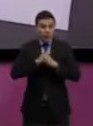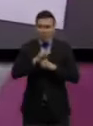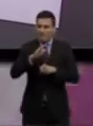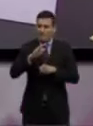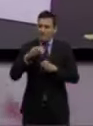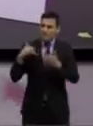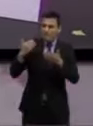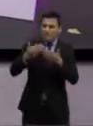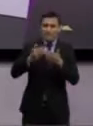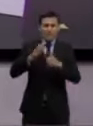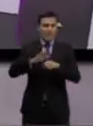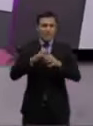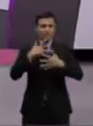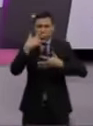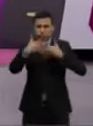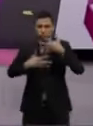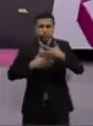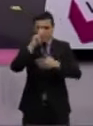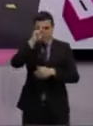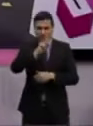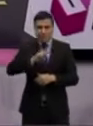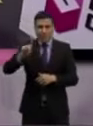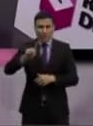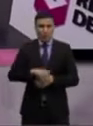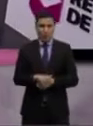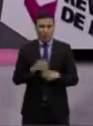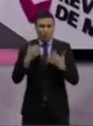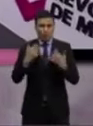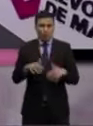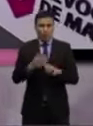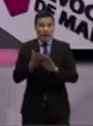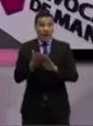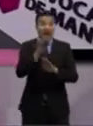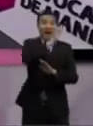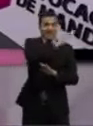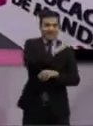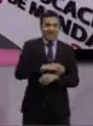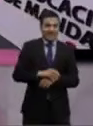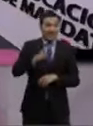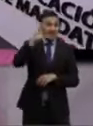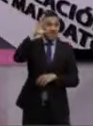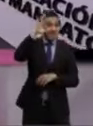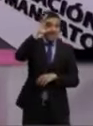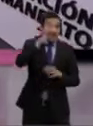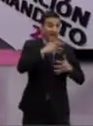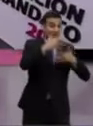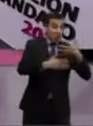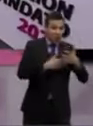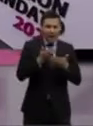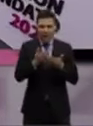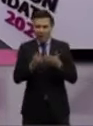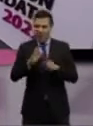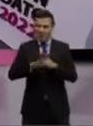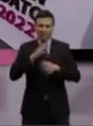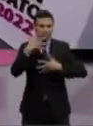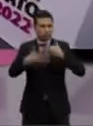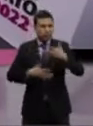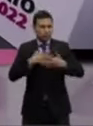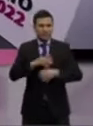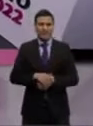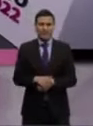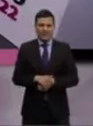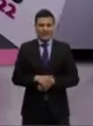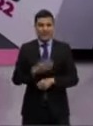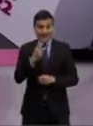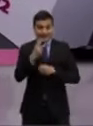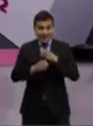estos dos últimos años. Más violentos que incluso Calderón, que lo critican tanto. Van 100,000 homicidios dolosos en los primeros